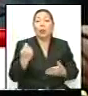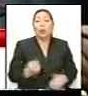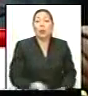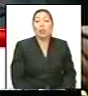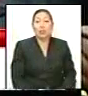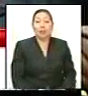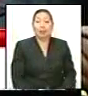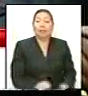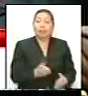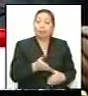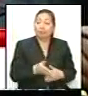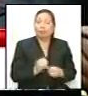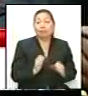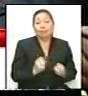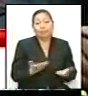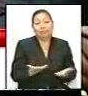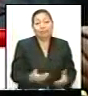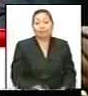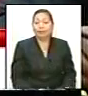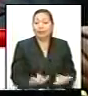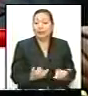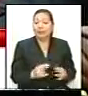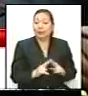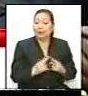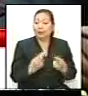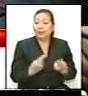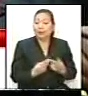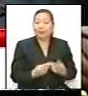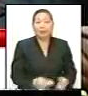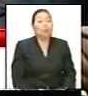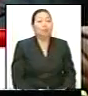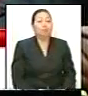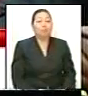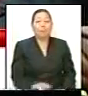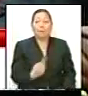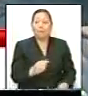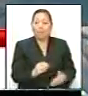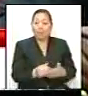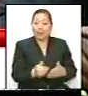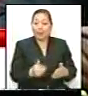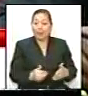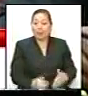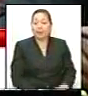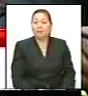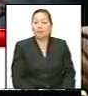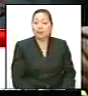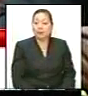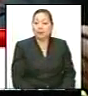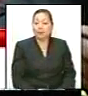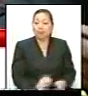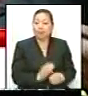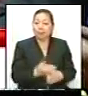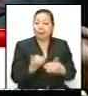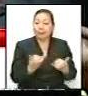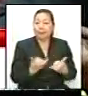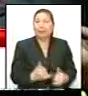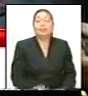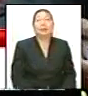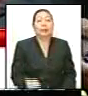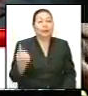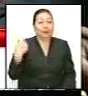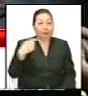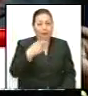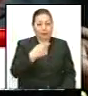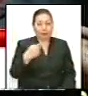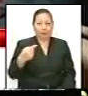que tuvimos que asistir, y que esta era una citación hecha con anticipación. Estuvimos allí la semana